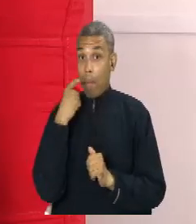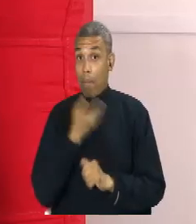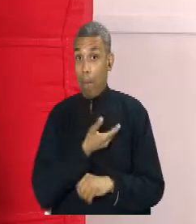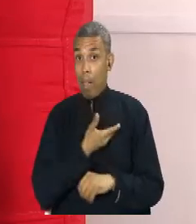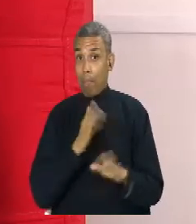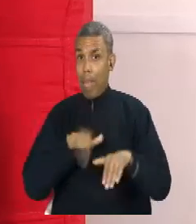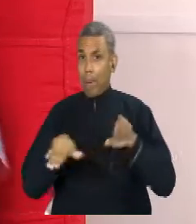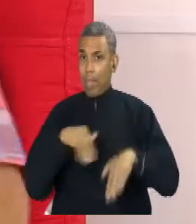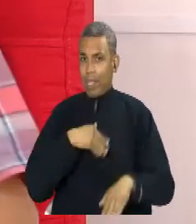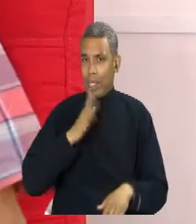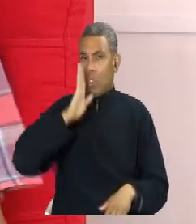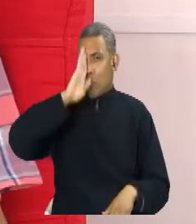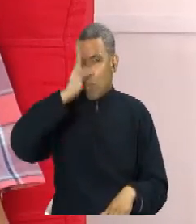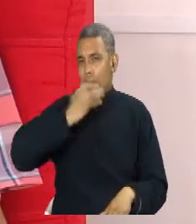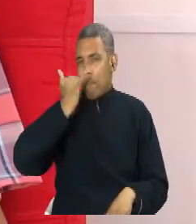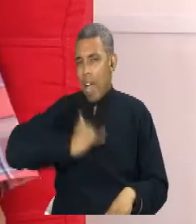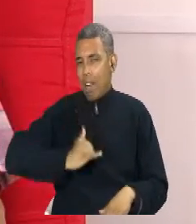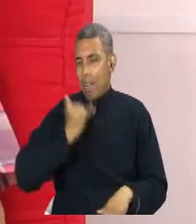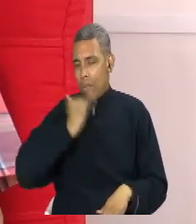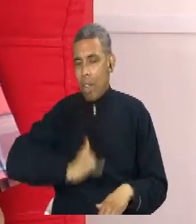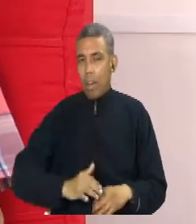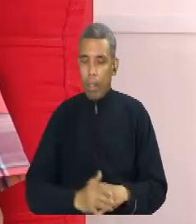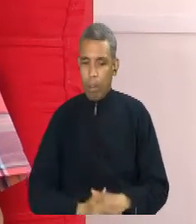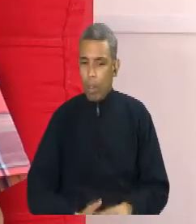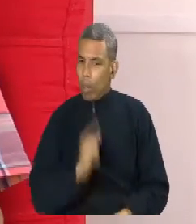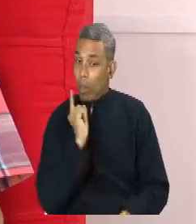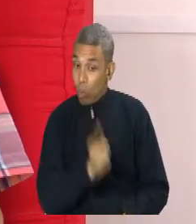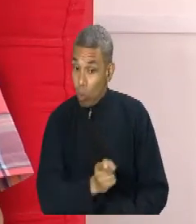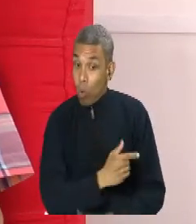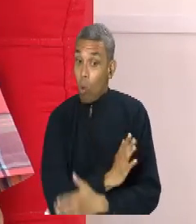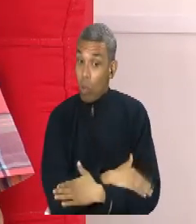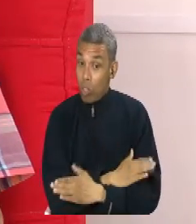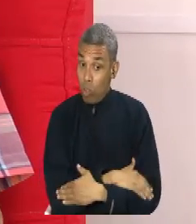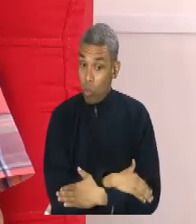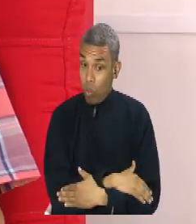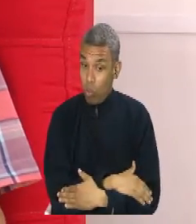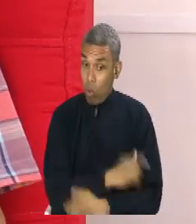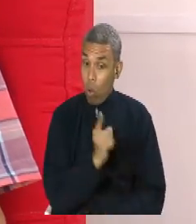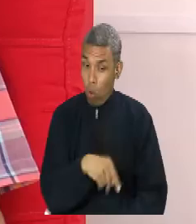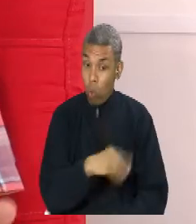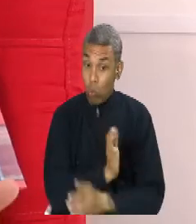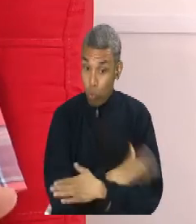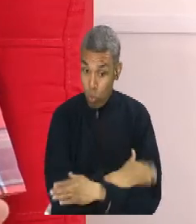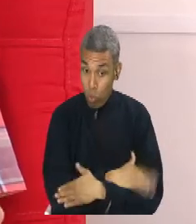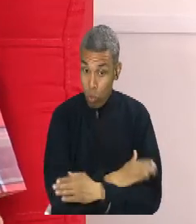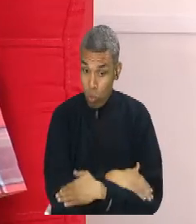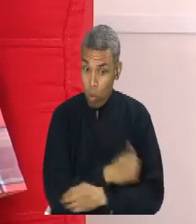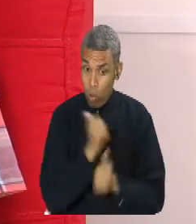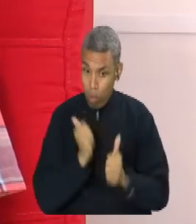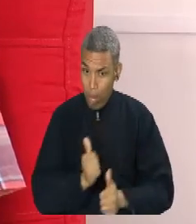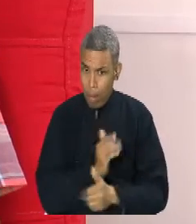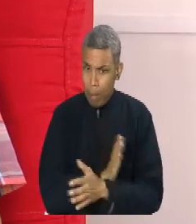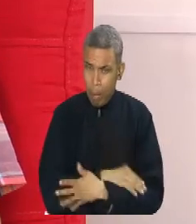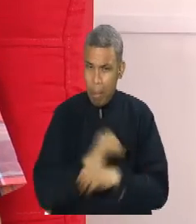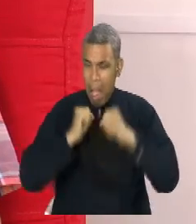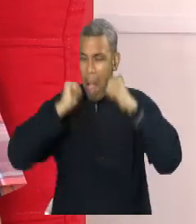esto pésimo manejo de las cosas porque es como reforzarla